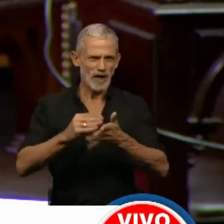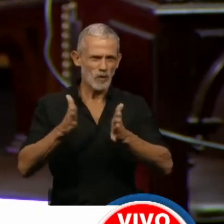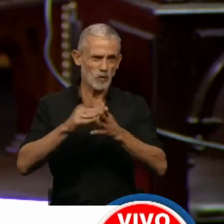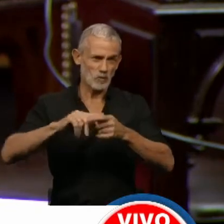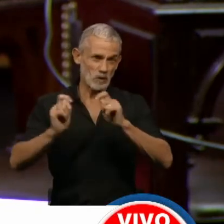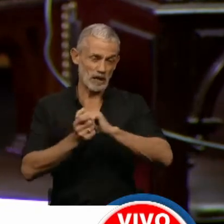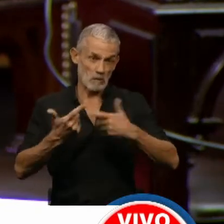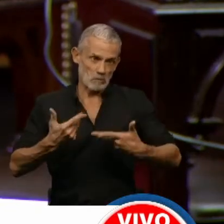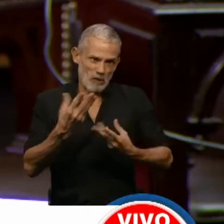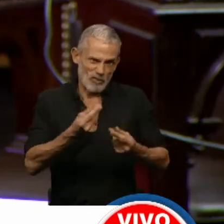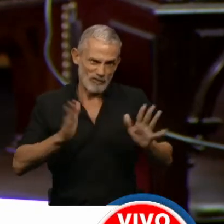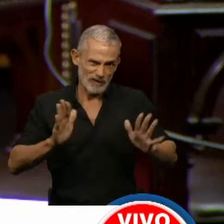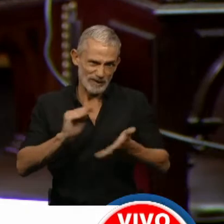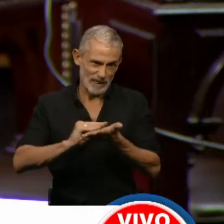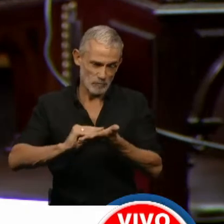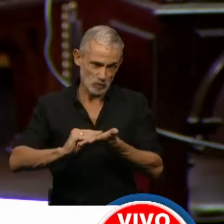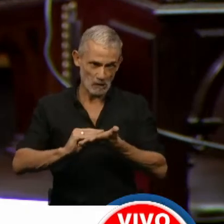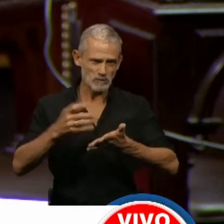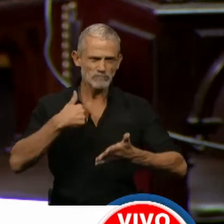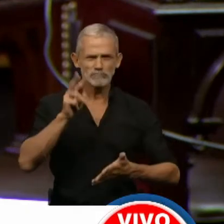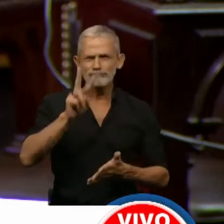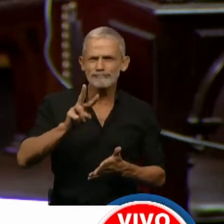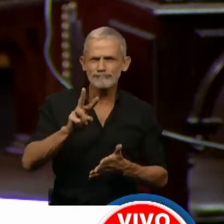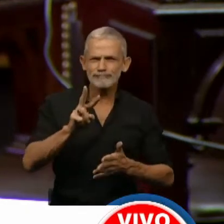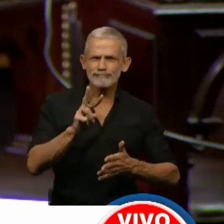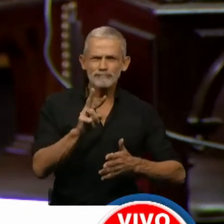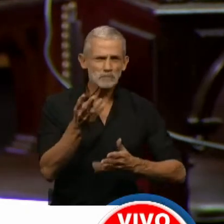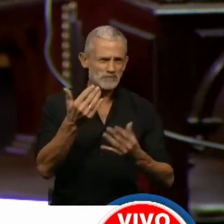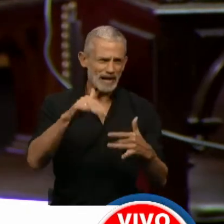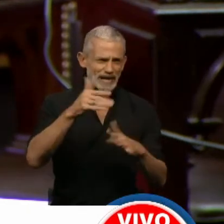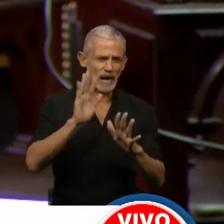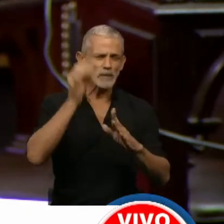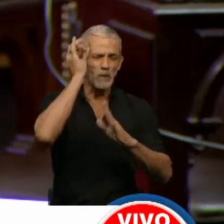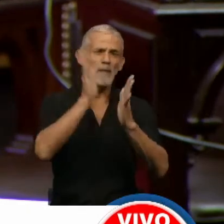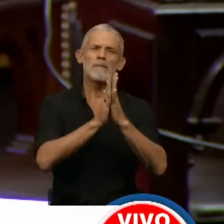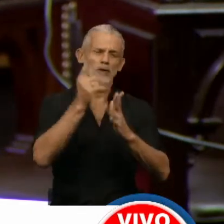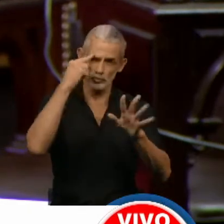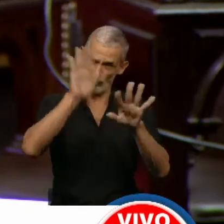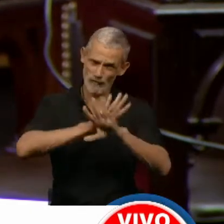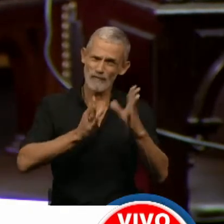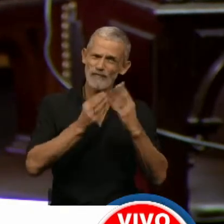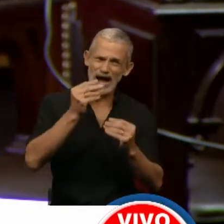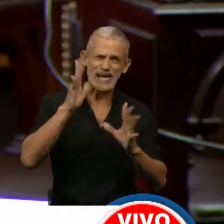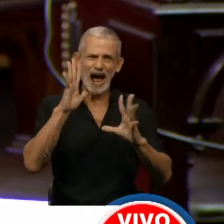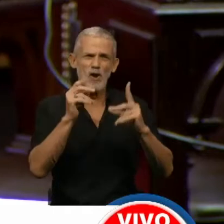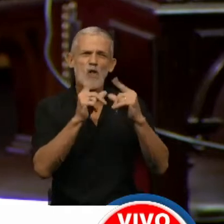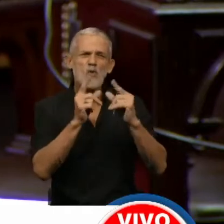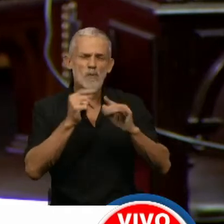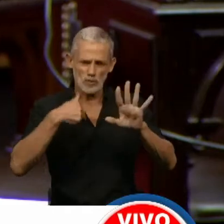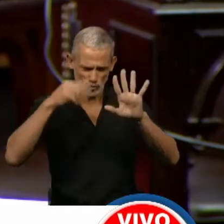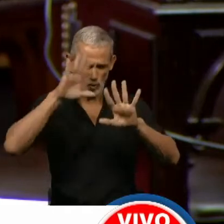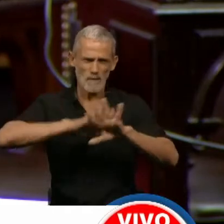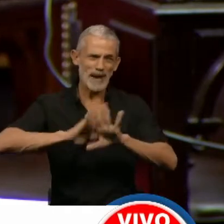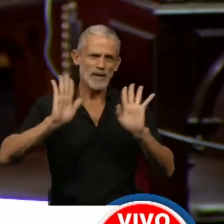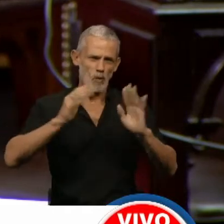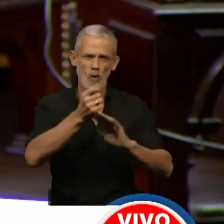solvencia, aparentemente, el legislador. Yo miraba recién rápidamente, y pido disculpas si me equivoco en algún pequeño número.